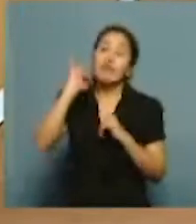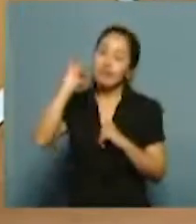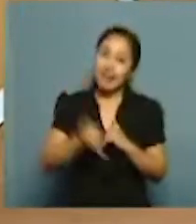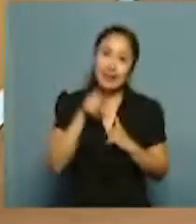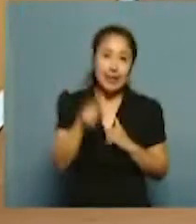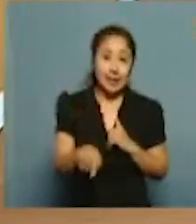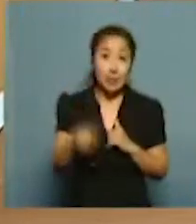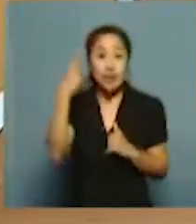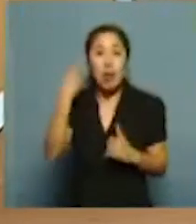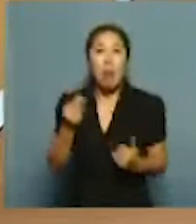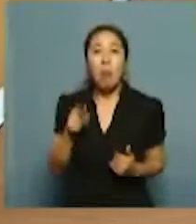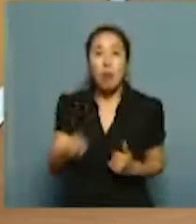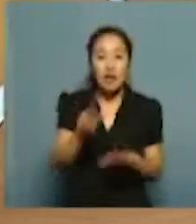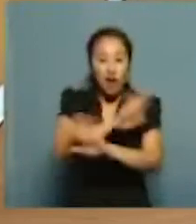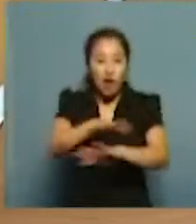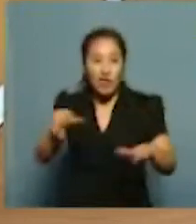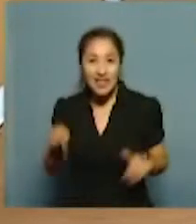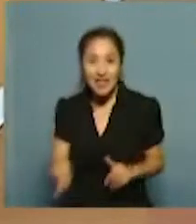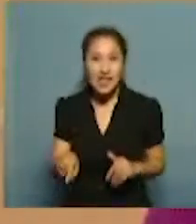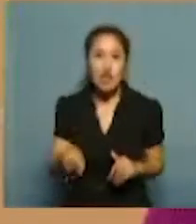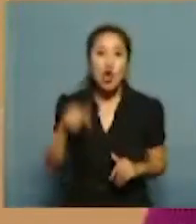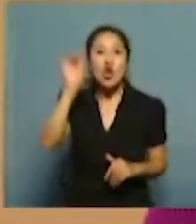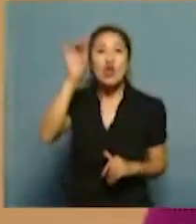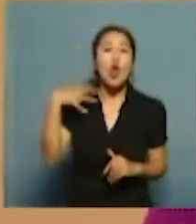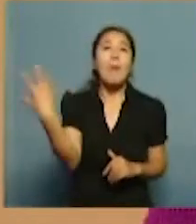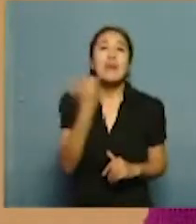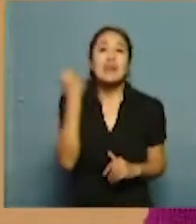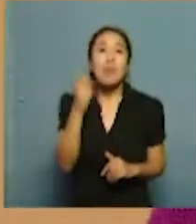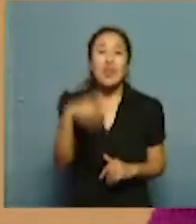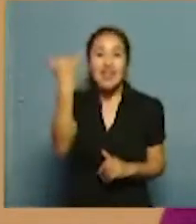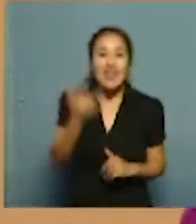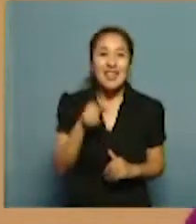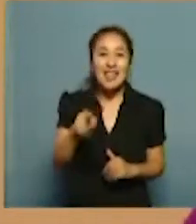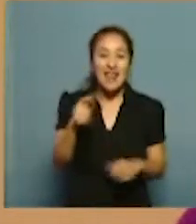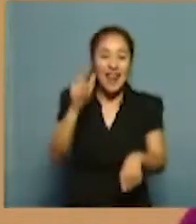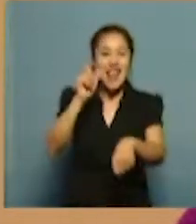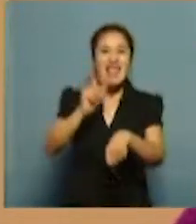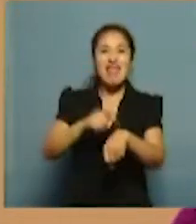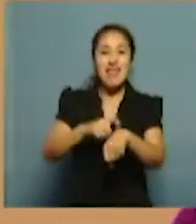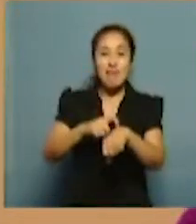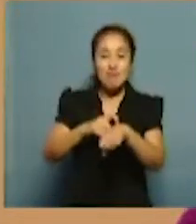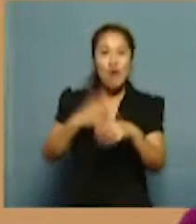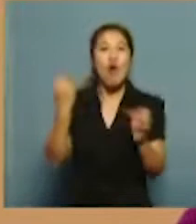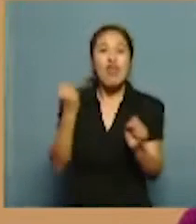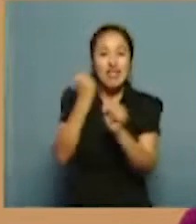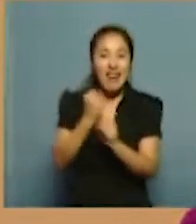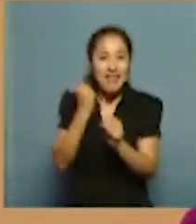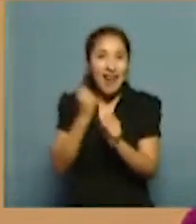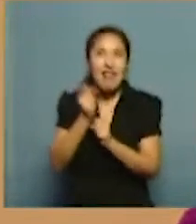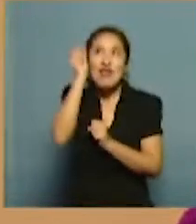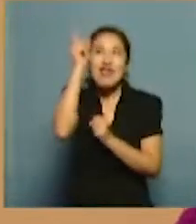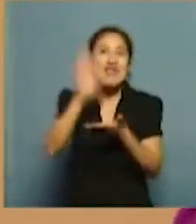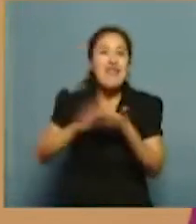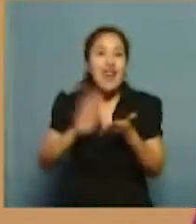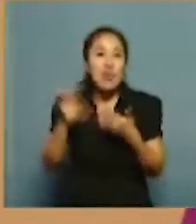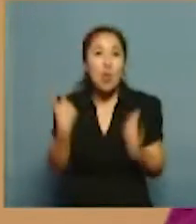sí porque nuestros chicos o sea nada más importante que tener el tiempo ocupado en algo valioso creativo